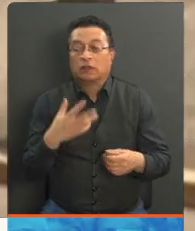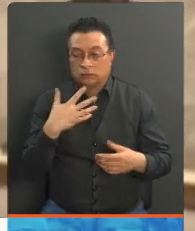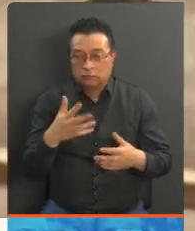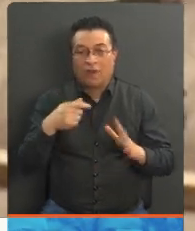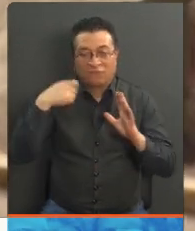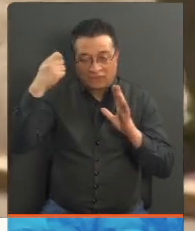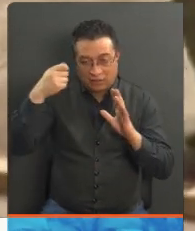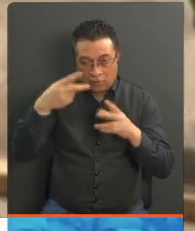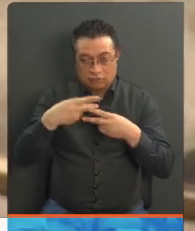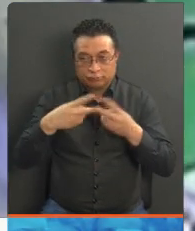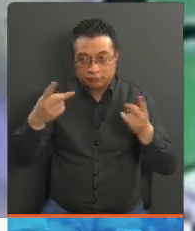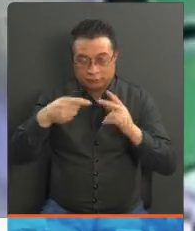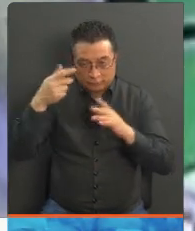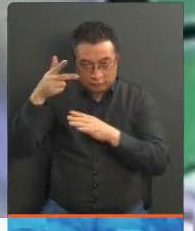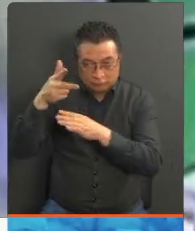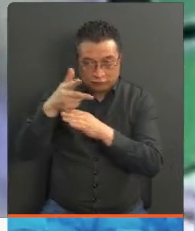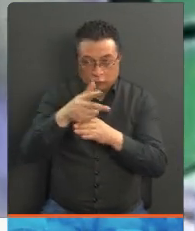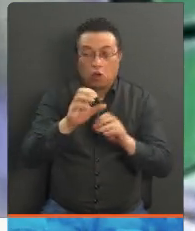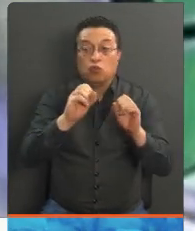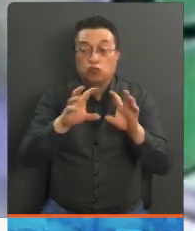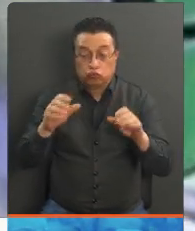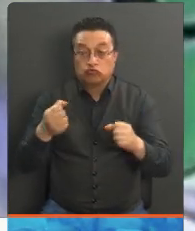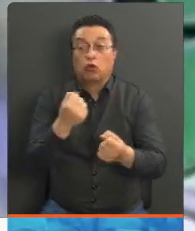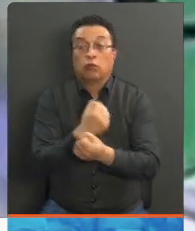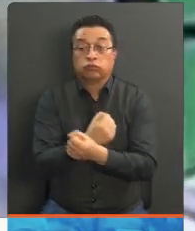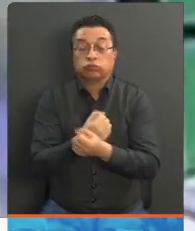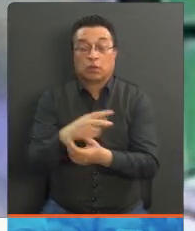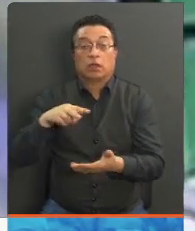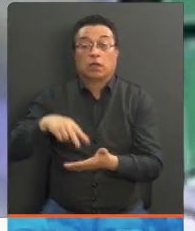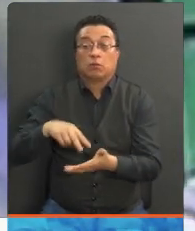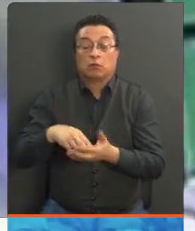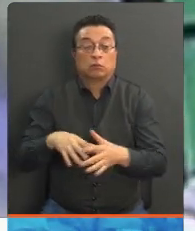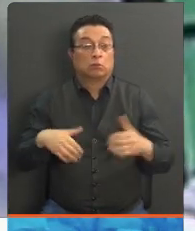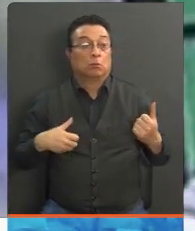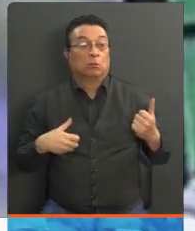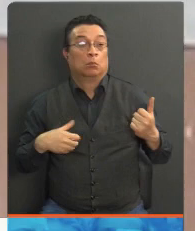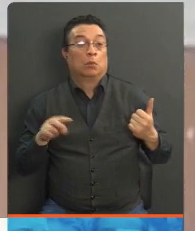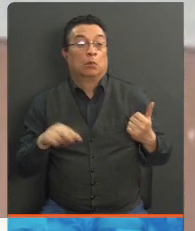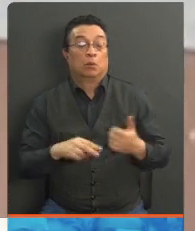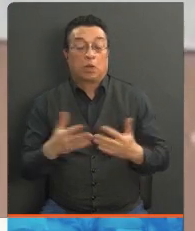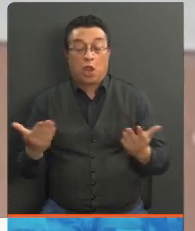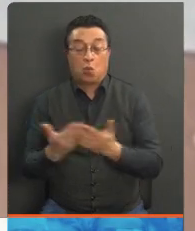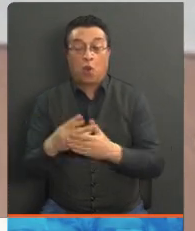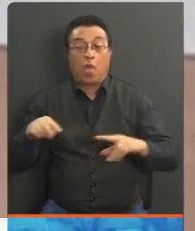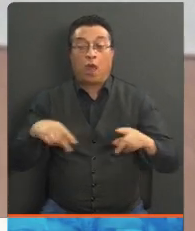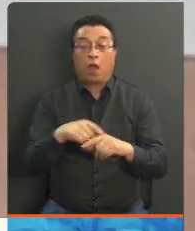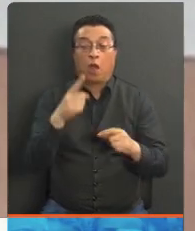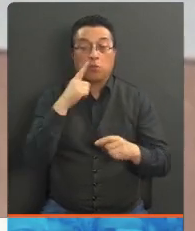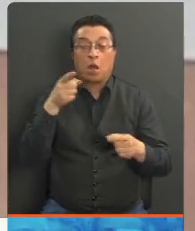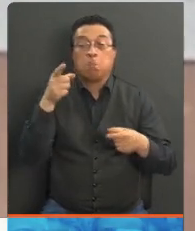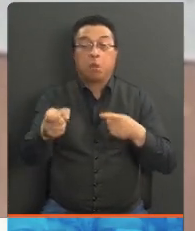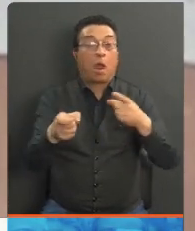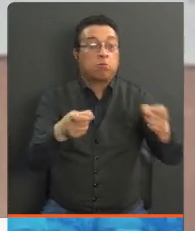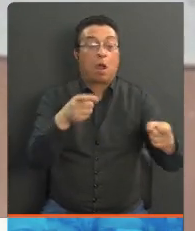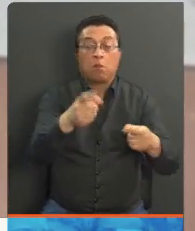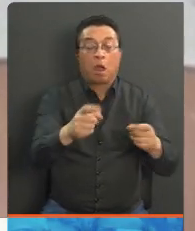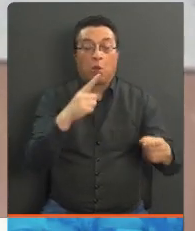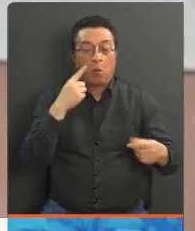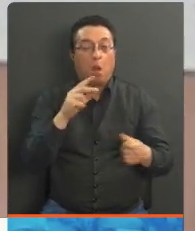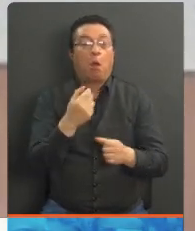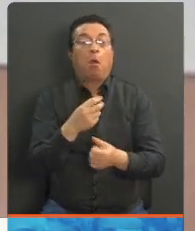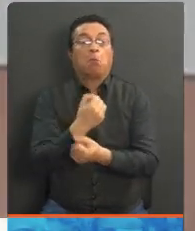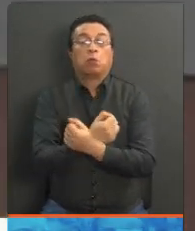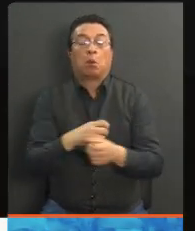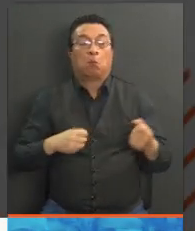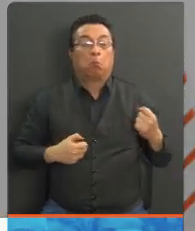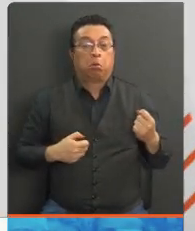de vigilancia que muestran a varios policías esperando inmóviles en los pasillos de la escuela mientras el atacante disparaba contra profesoras